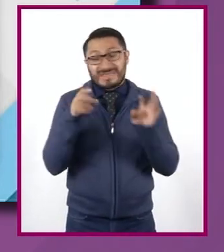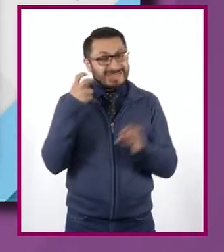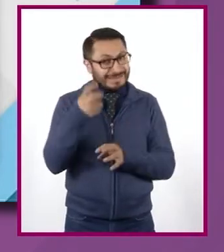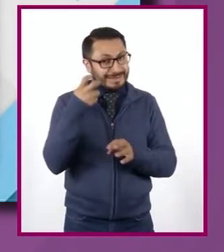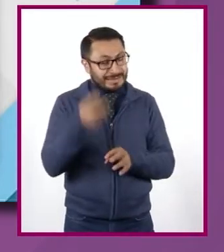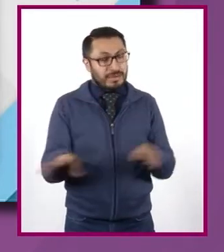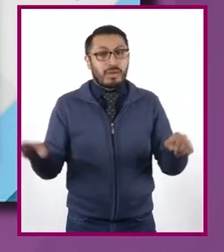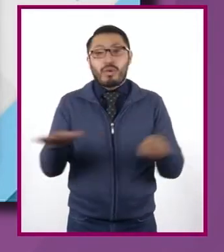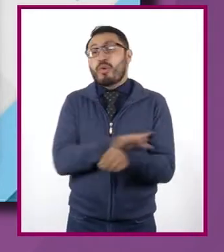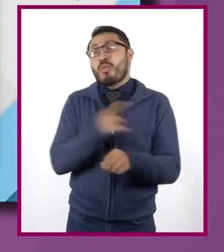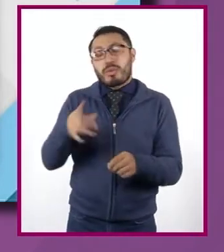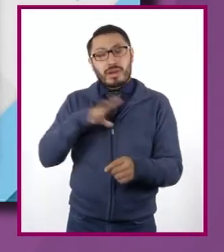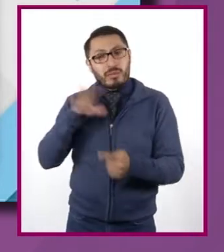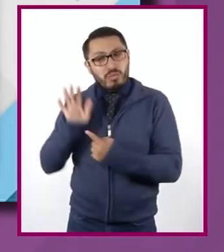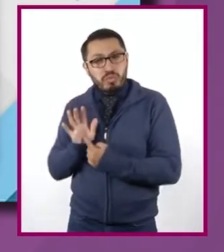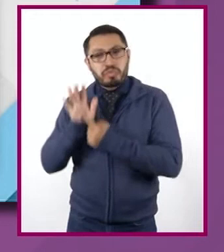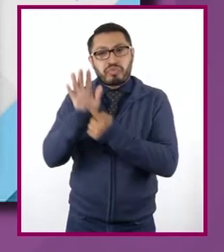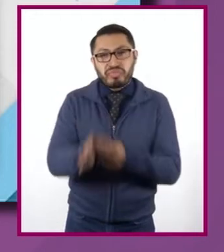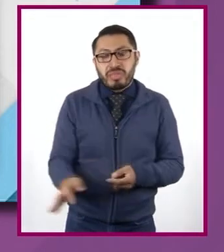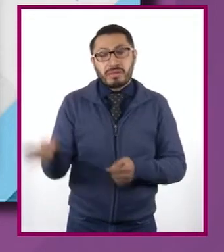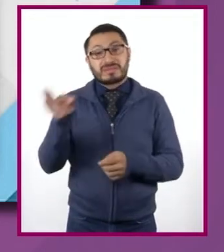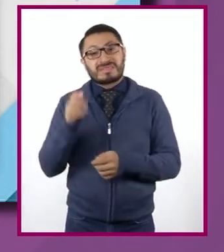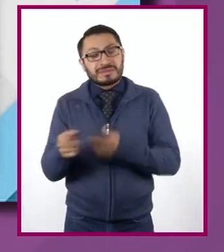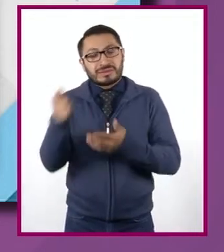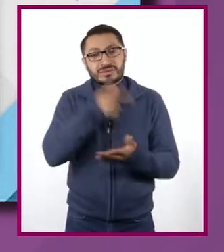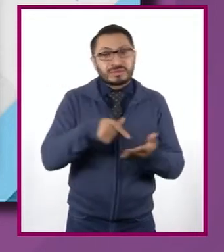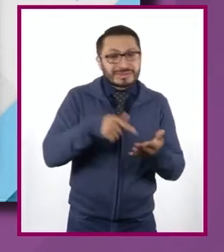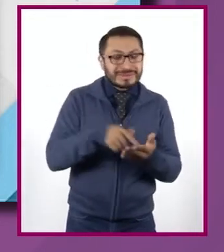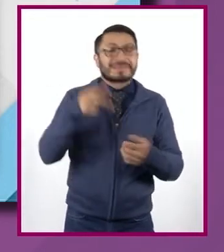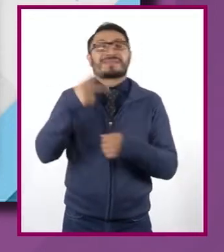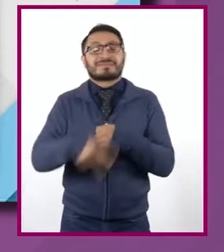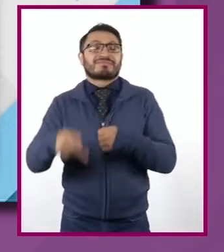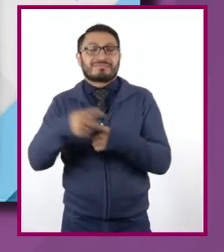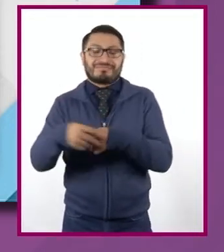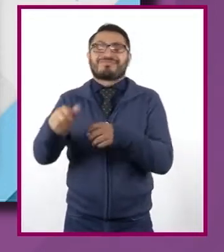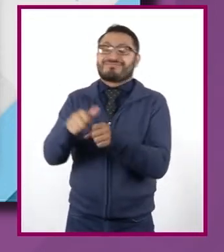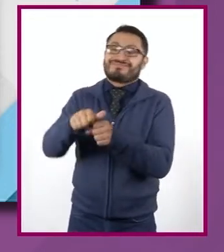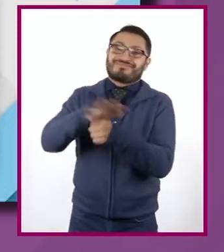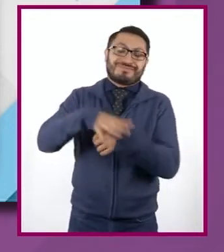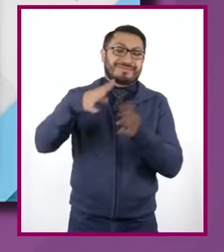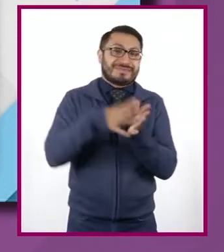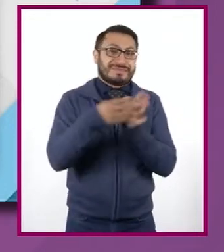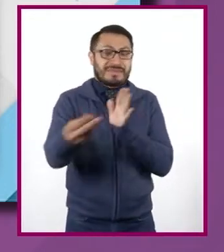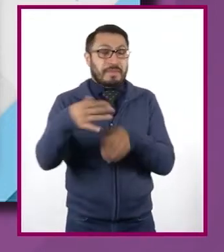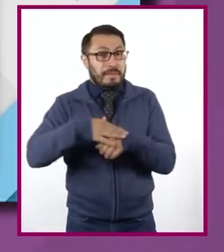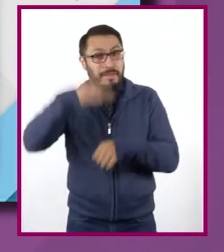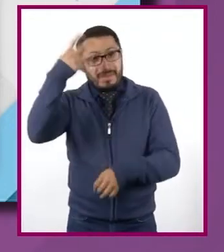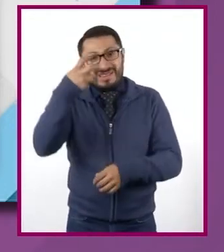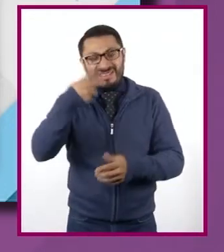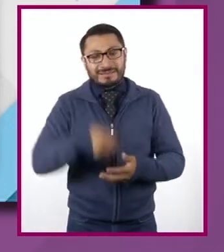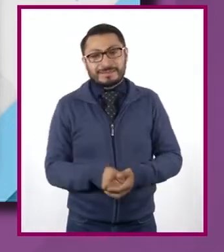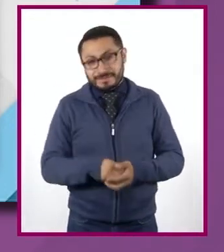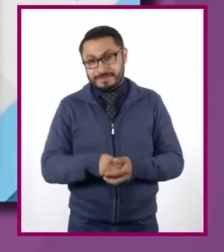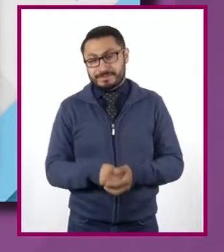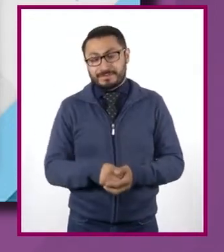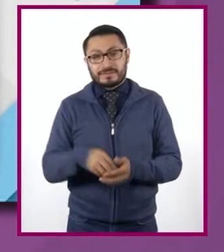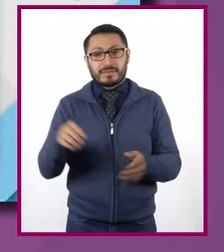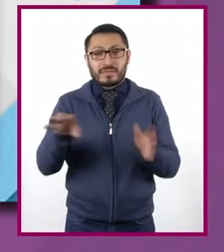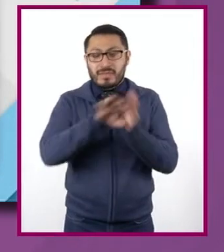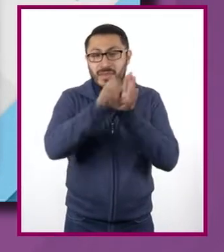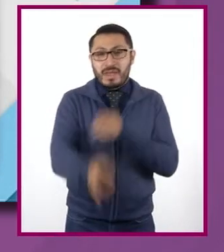ya que plantean posibles escenarios en función de la presencia de ciertas variables, como puede ser el uso